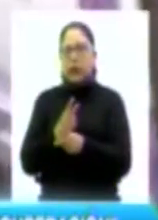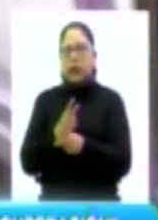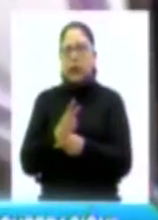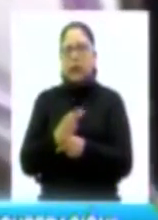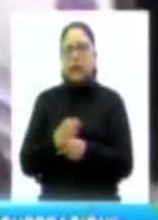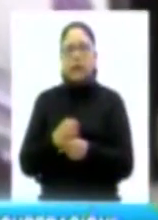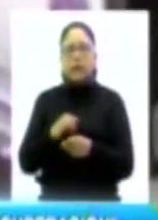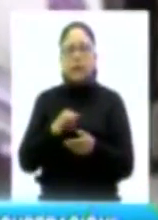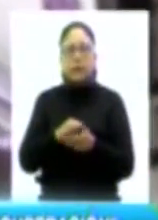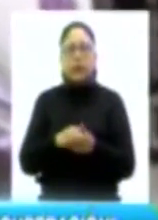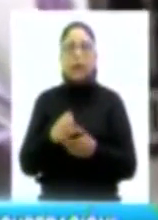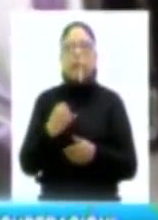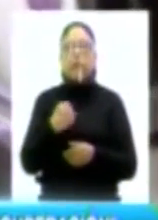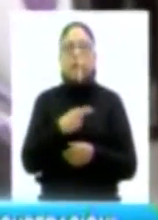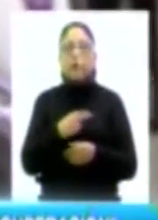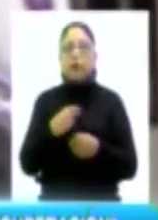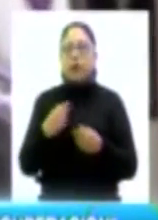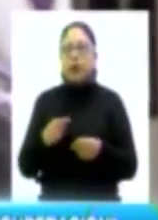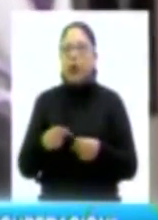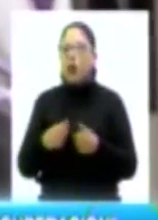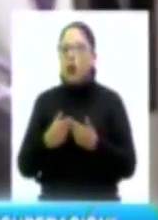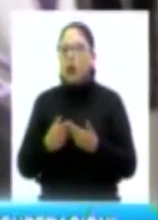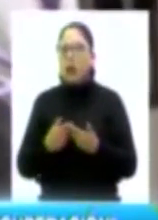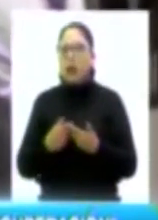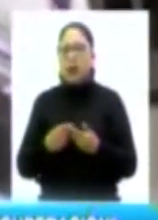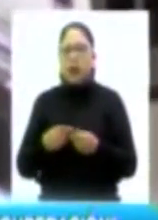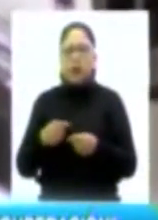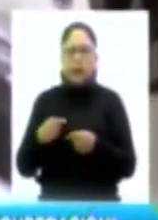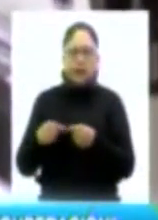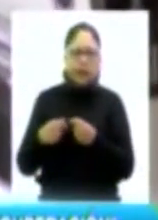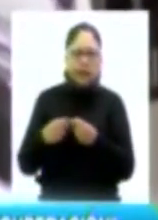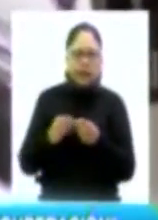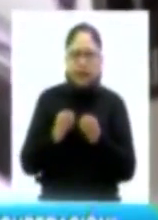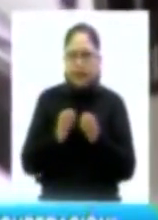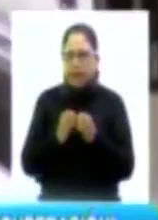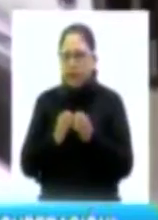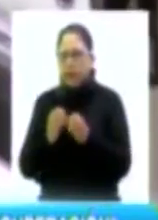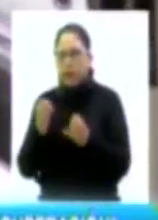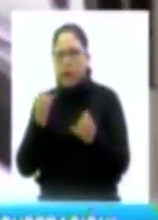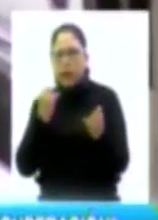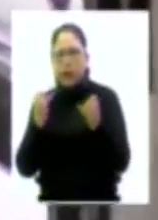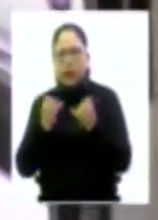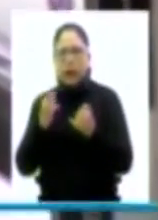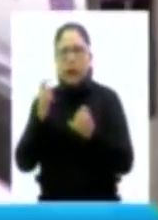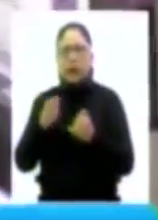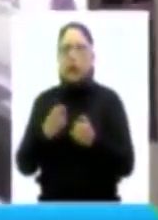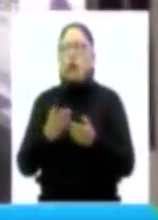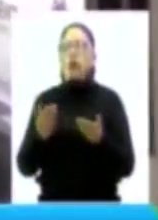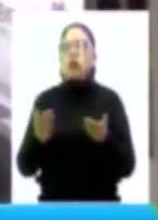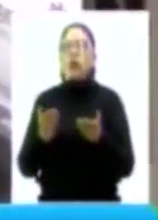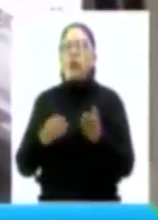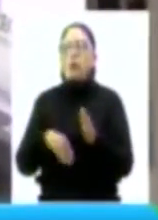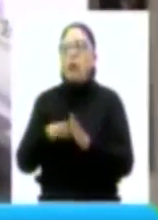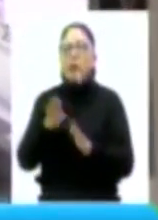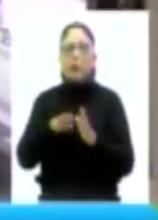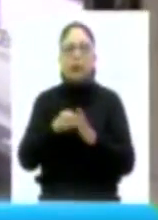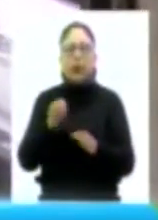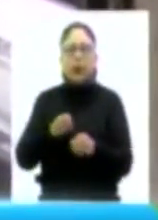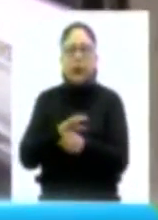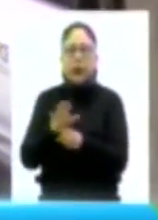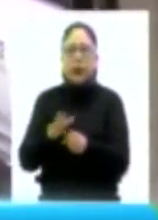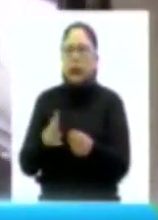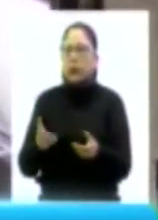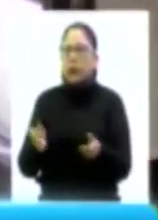trabajando en temas de georreferenciación para que tengamos la información específica de dónde están los grandes focos y